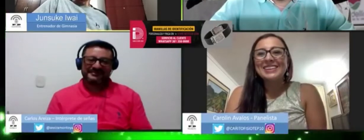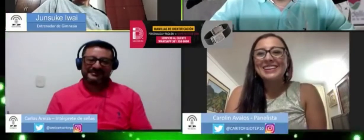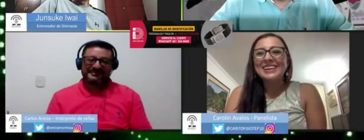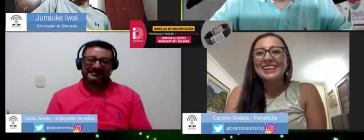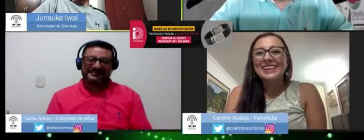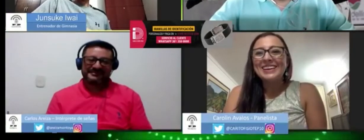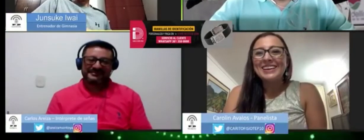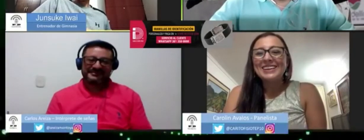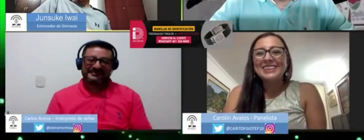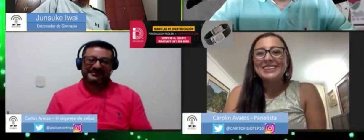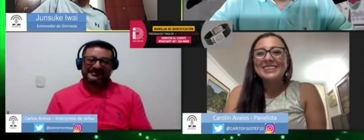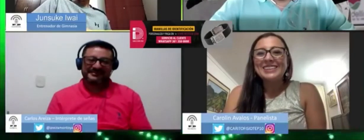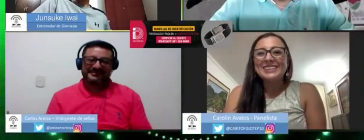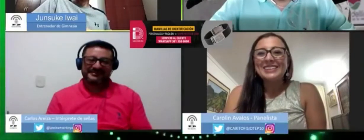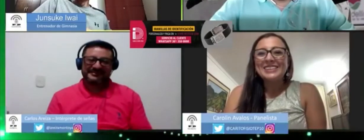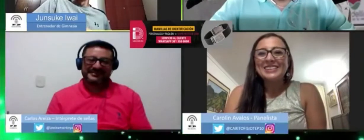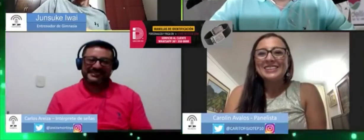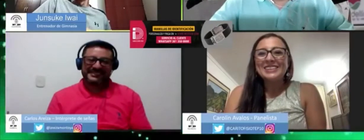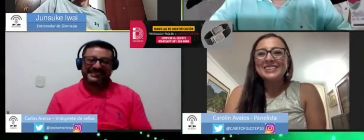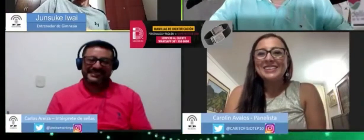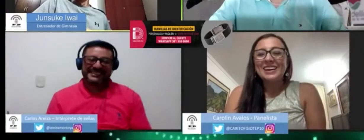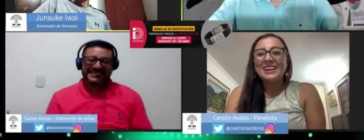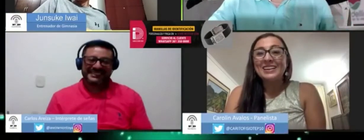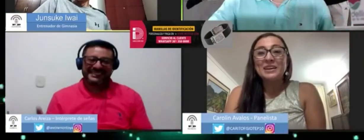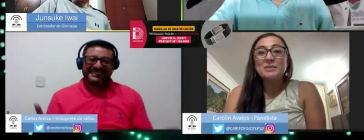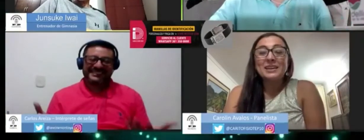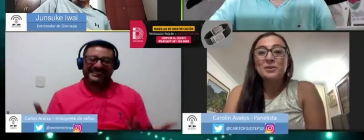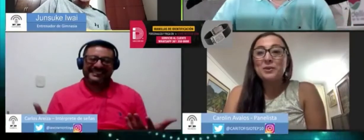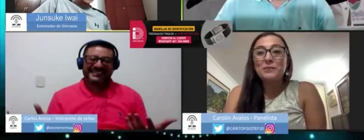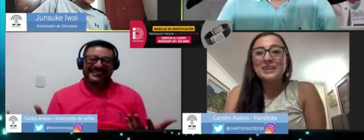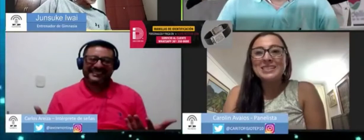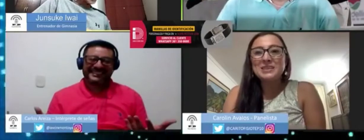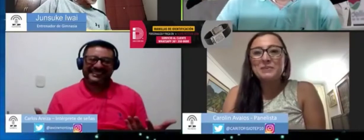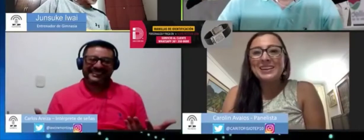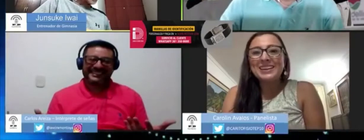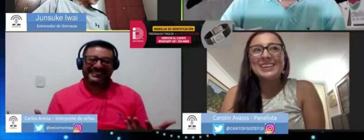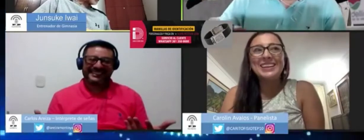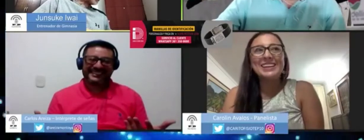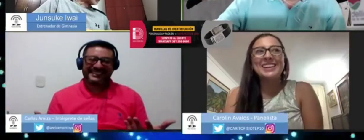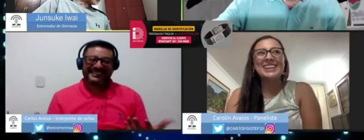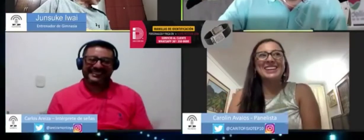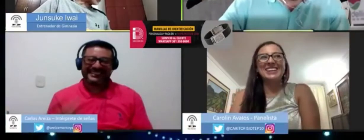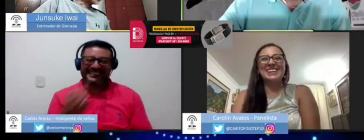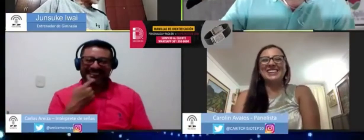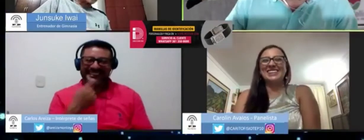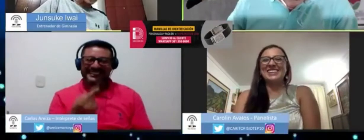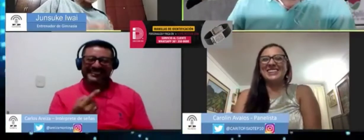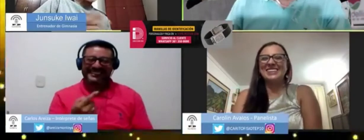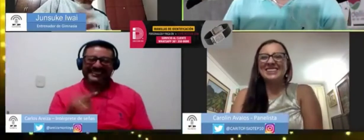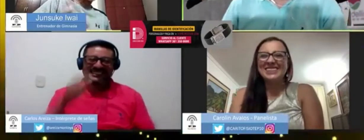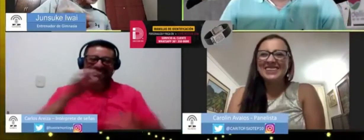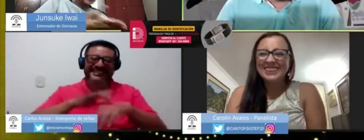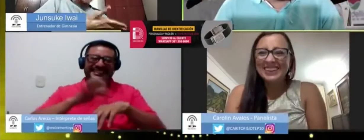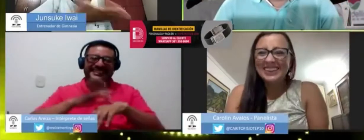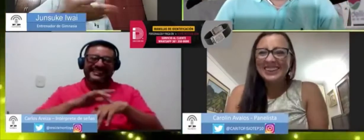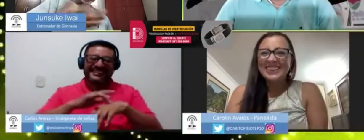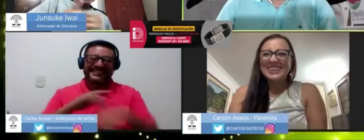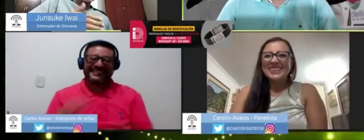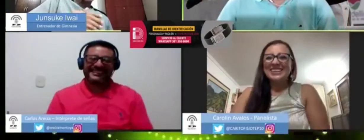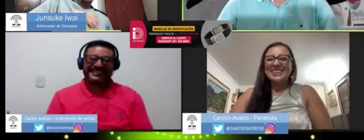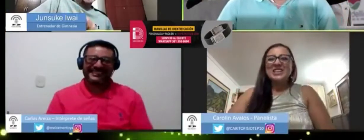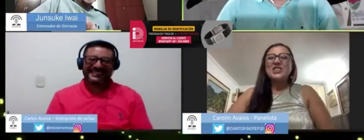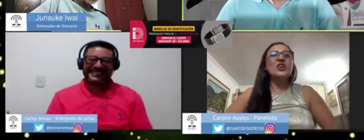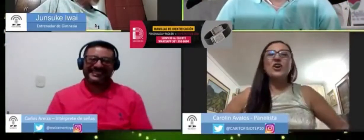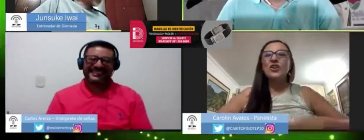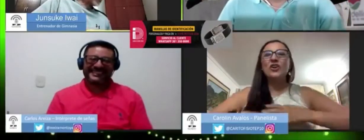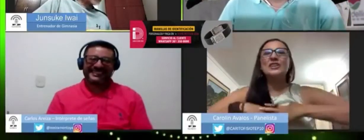A ver, a Kemi. A Kemi le tocó participar. Profe, está preguntando para